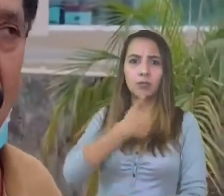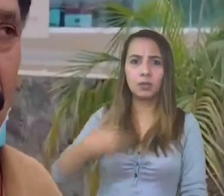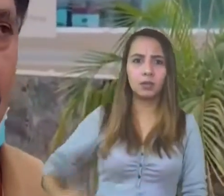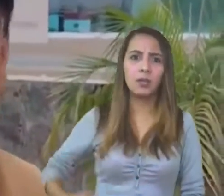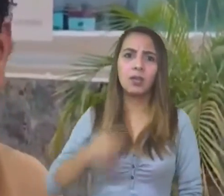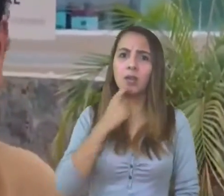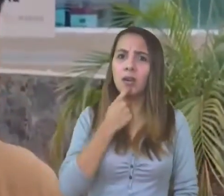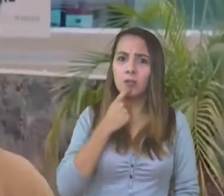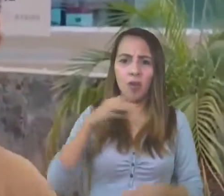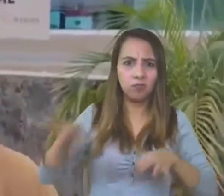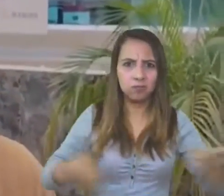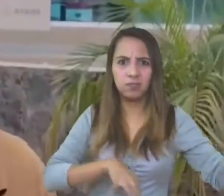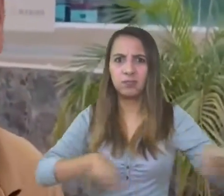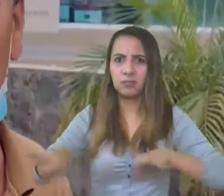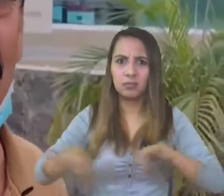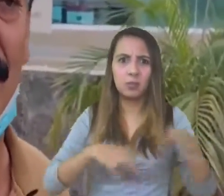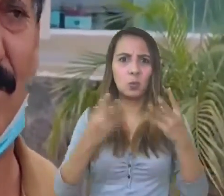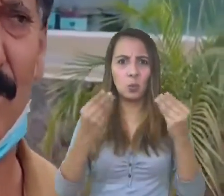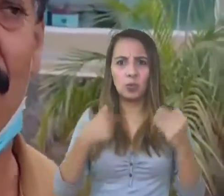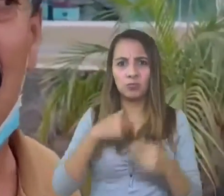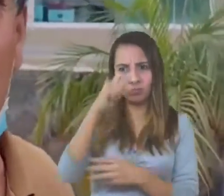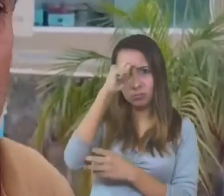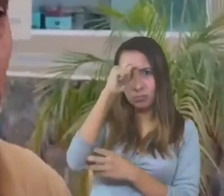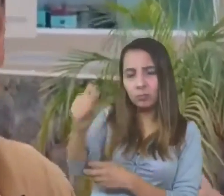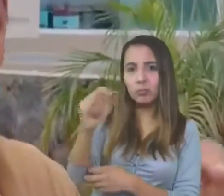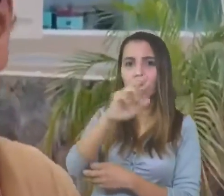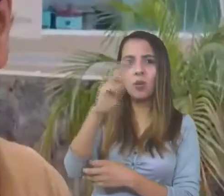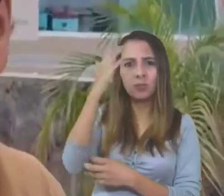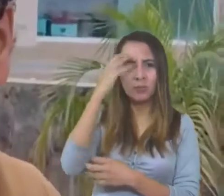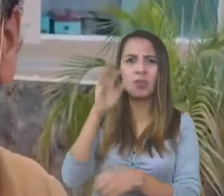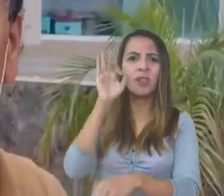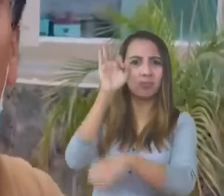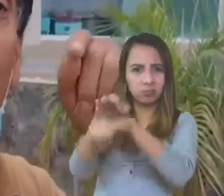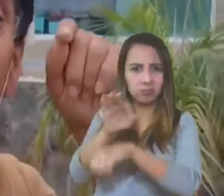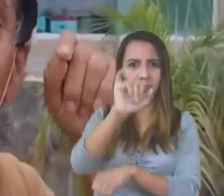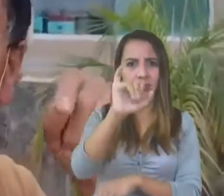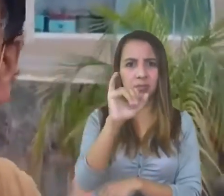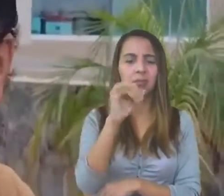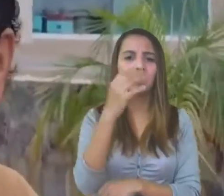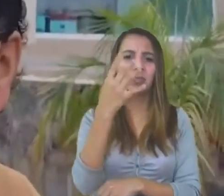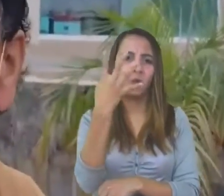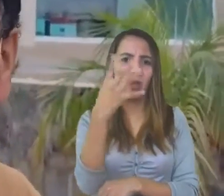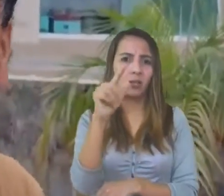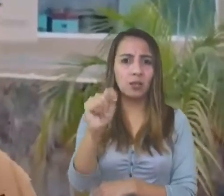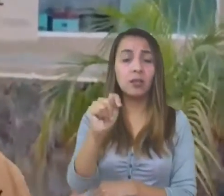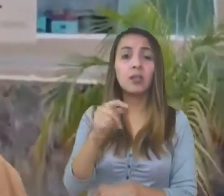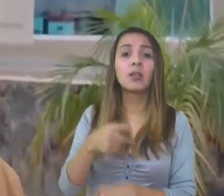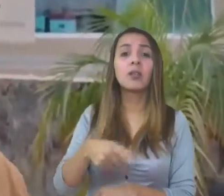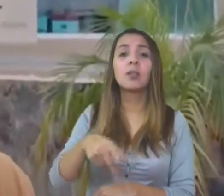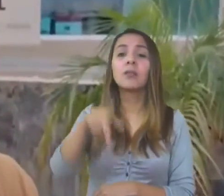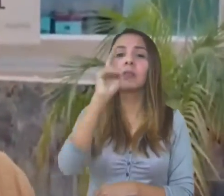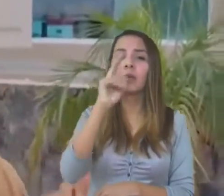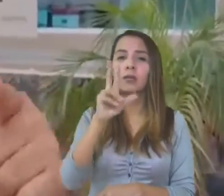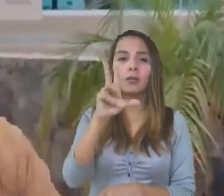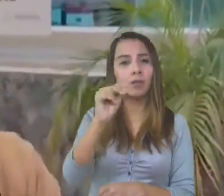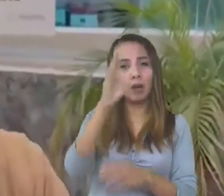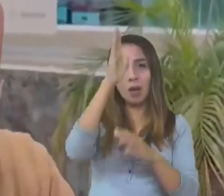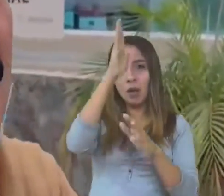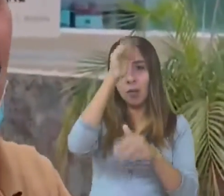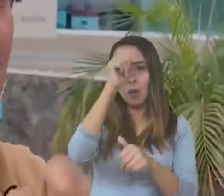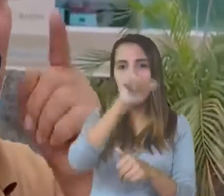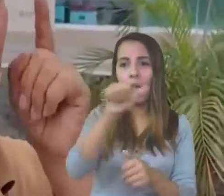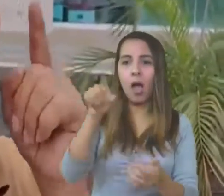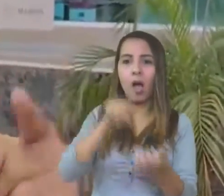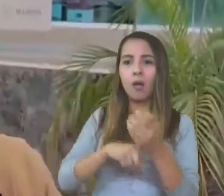verdad, se lo reconocemos, y estamos con la cuarta transformación. Nosotros lo que no estamos es con la gente de abajo que no hace su tarea, como ese